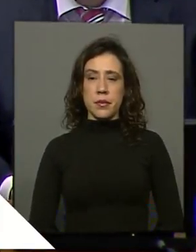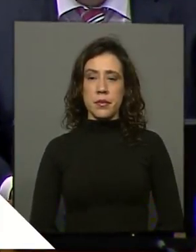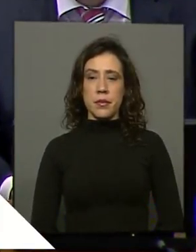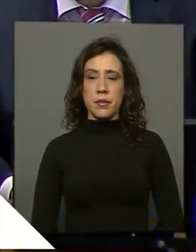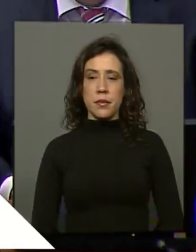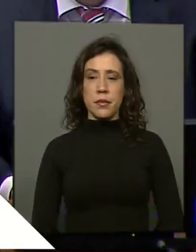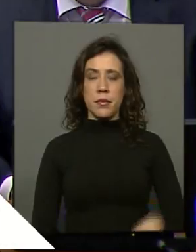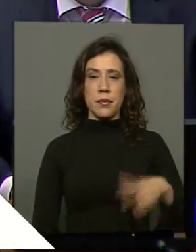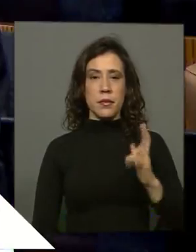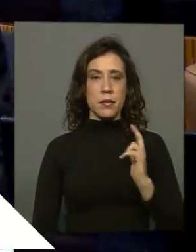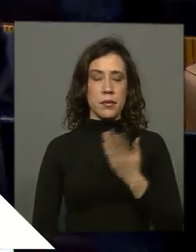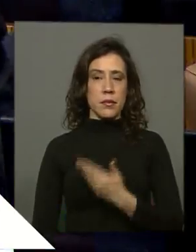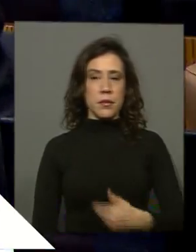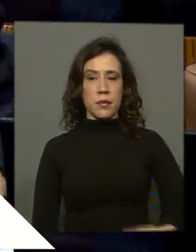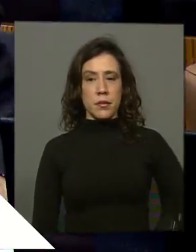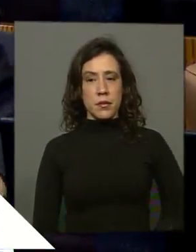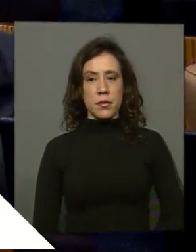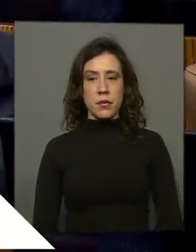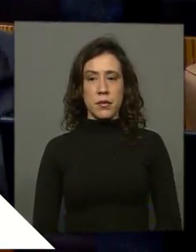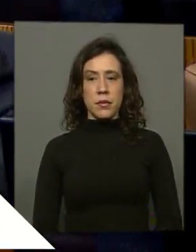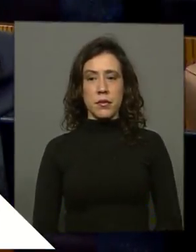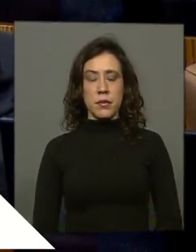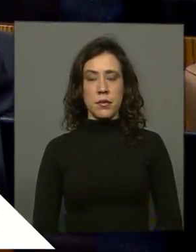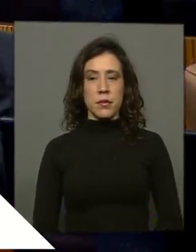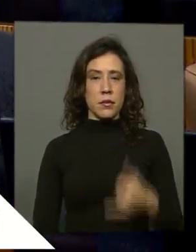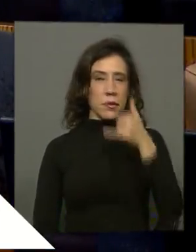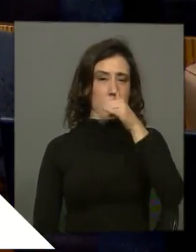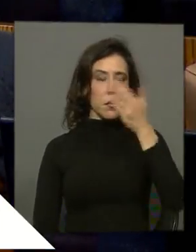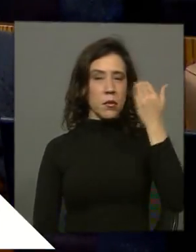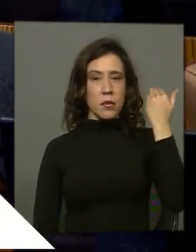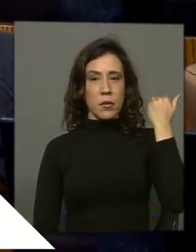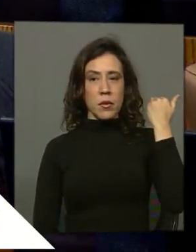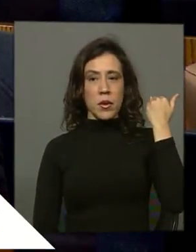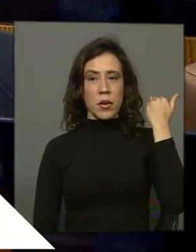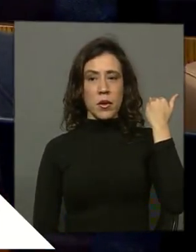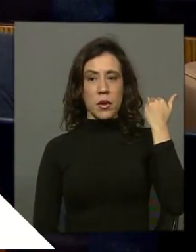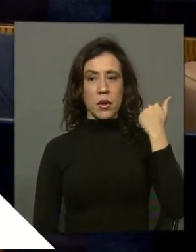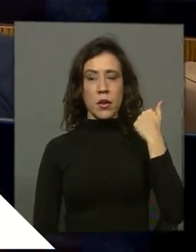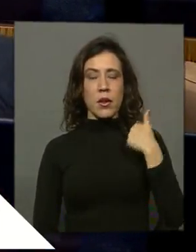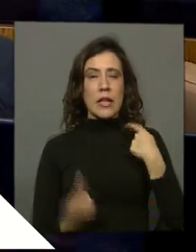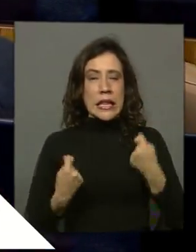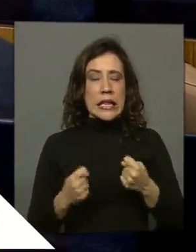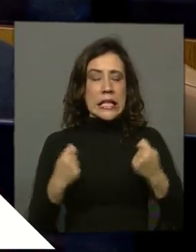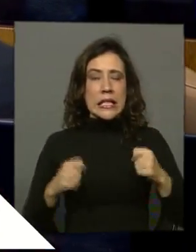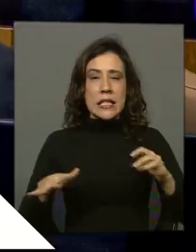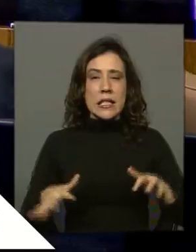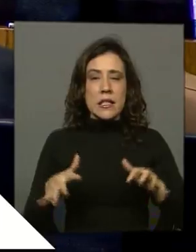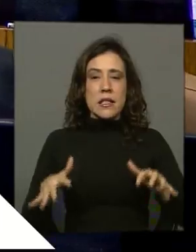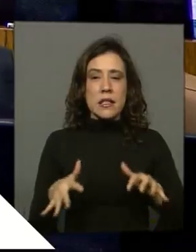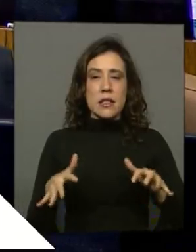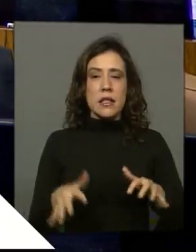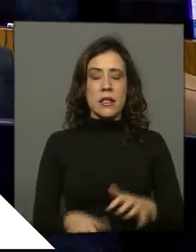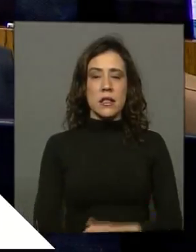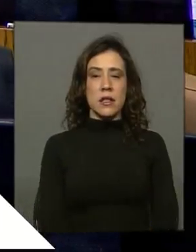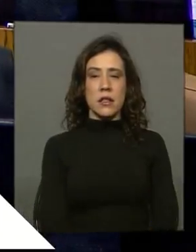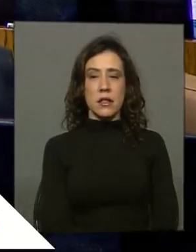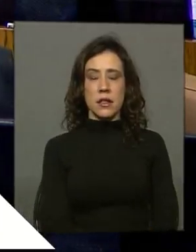señor presidente hace mucho tiempo que ya venimos intentando a que